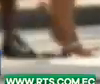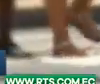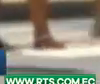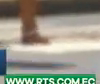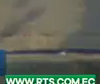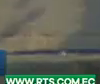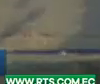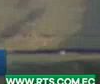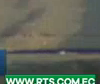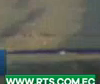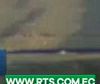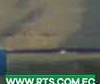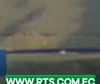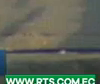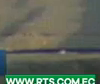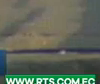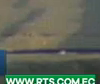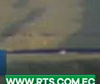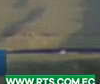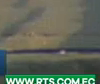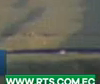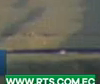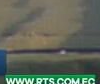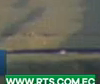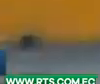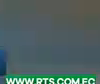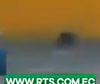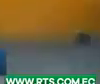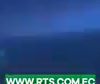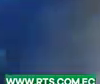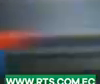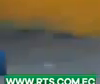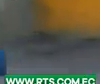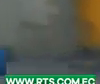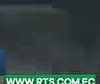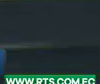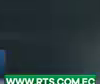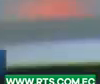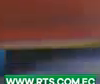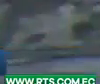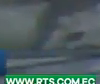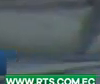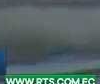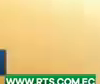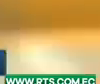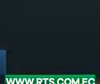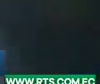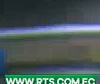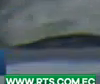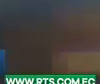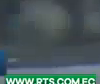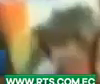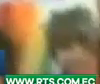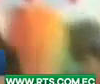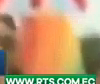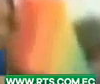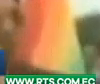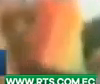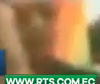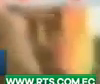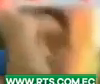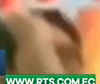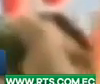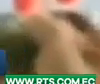vía pública, asegurando no encontrar oportunidades para incluirse en el campo laboral. En